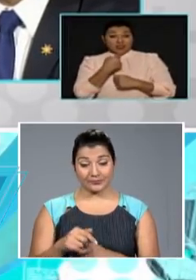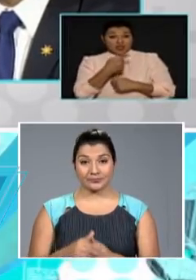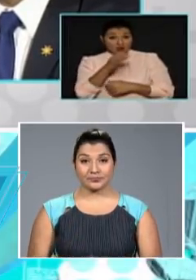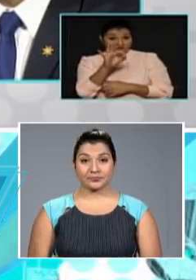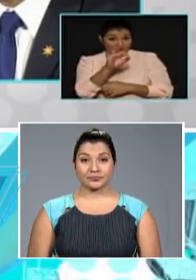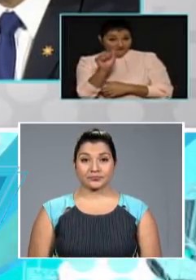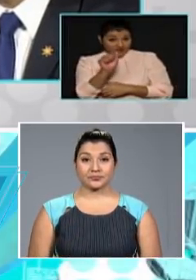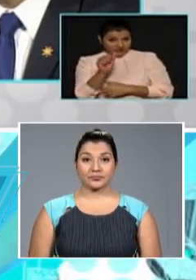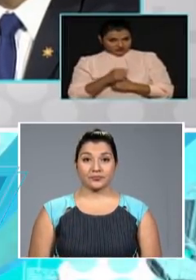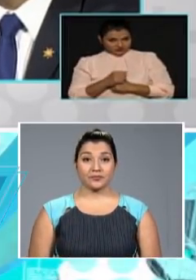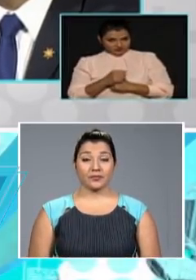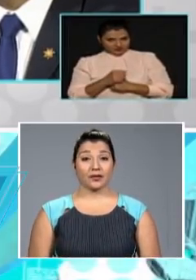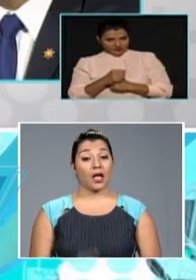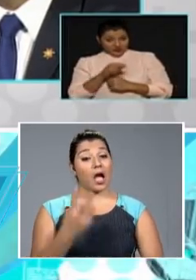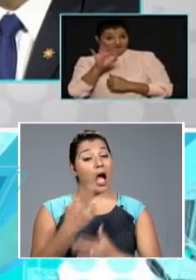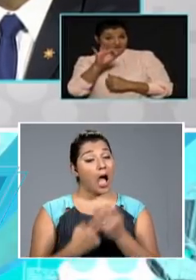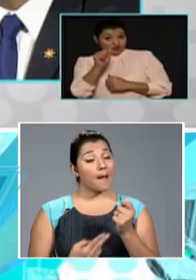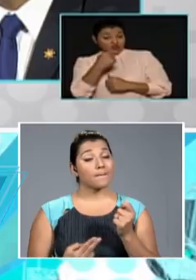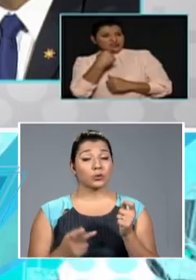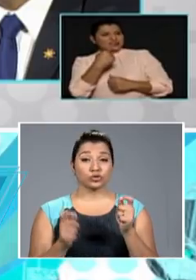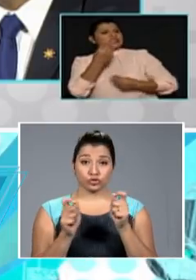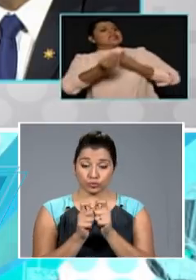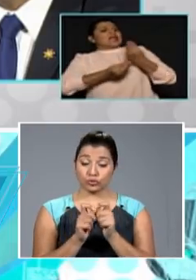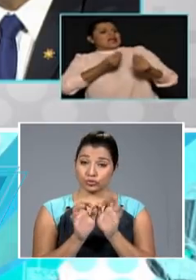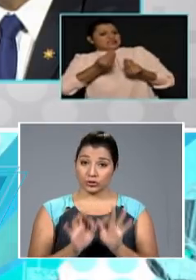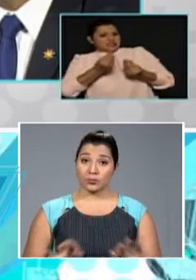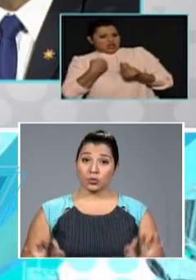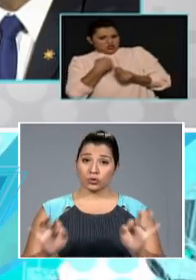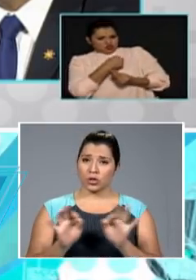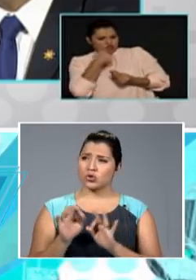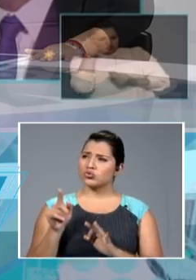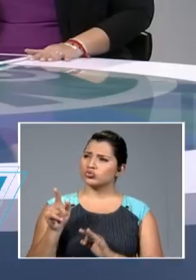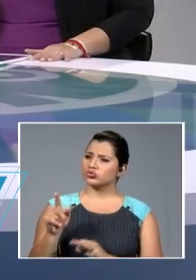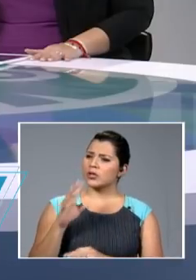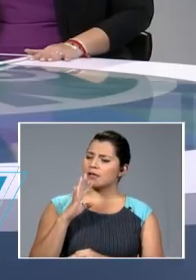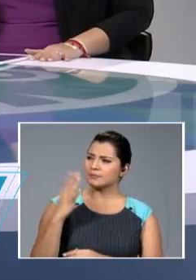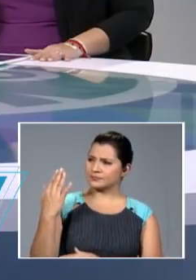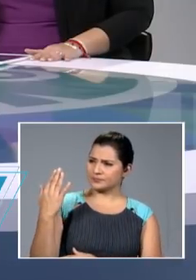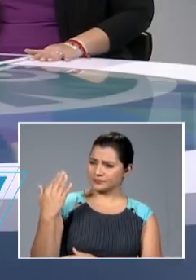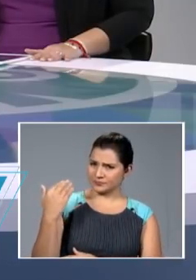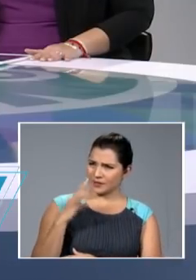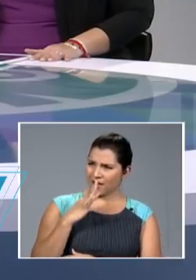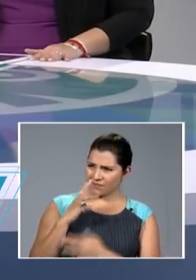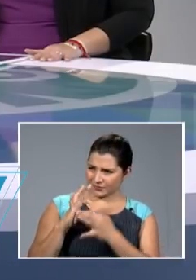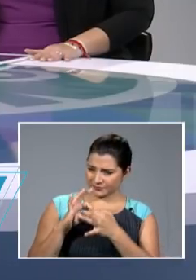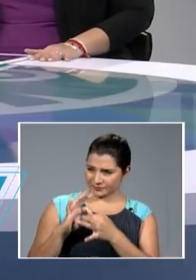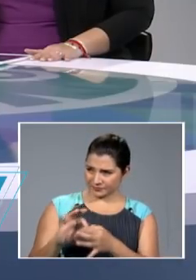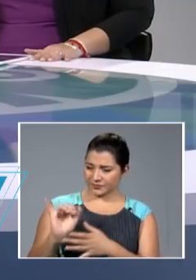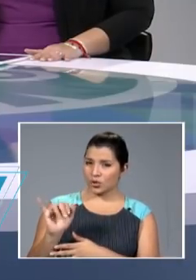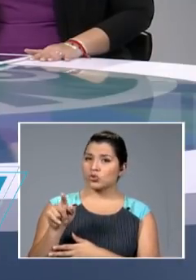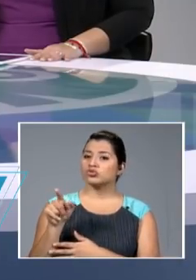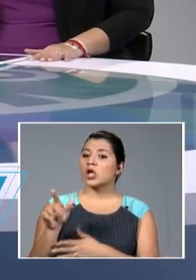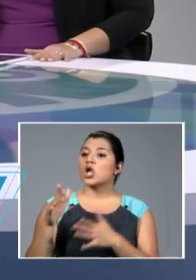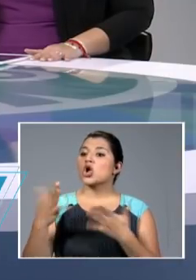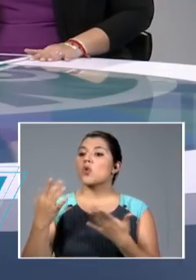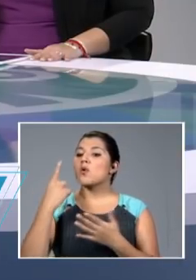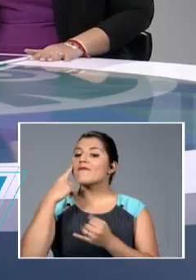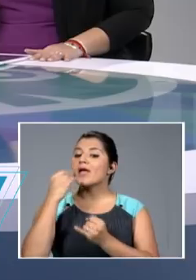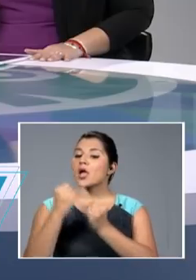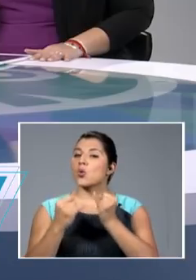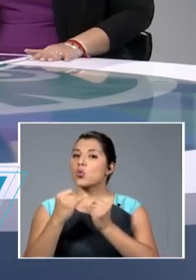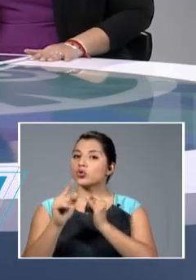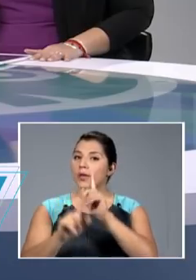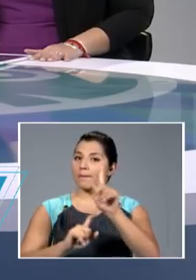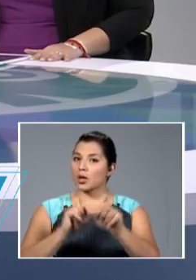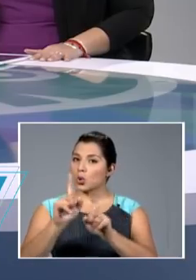analizándolo objetivamente, ambos factores están pesando. Don José Carlos, ahora que usted menciona eso, ¿cómo evalúa usted también las últimas encuestas que